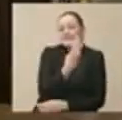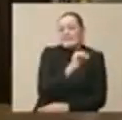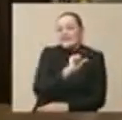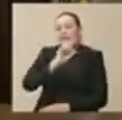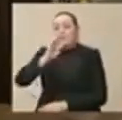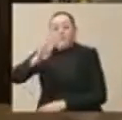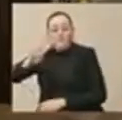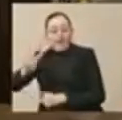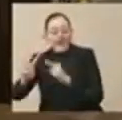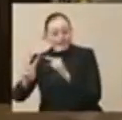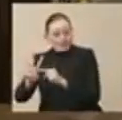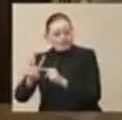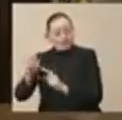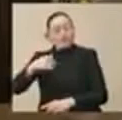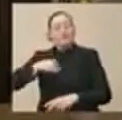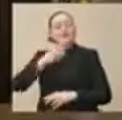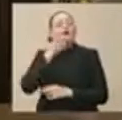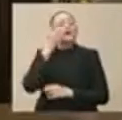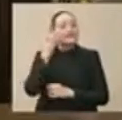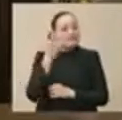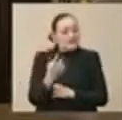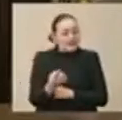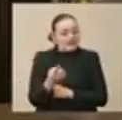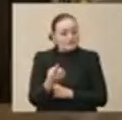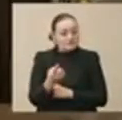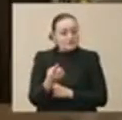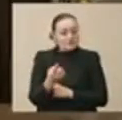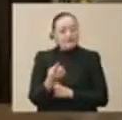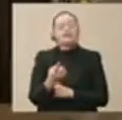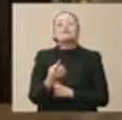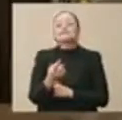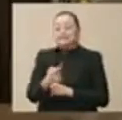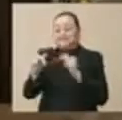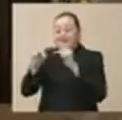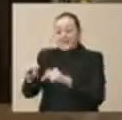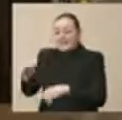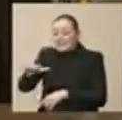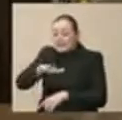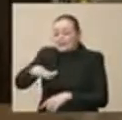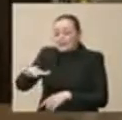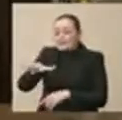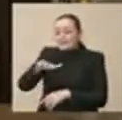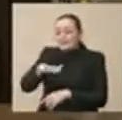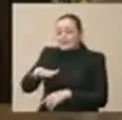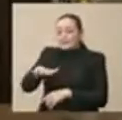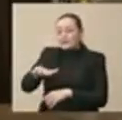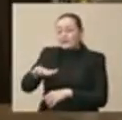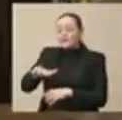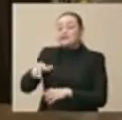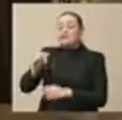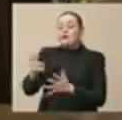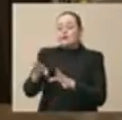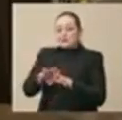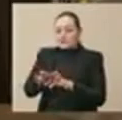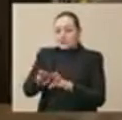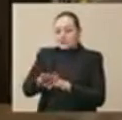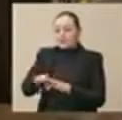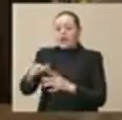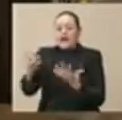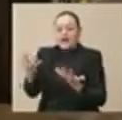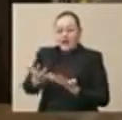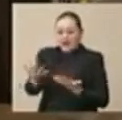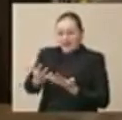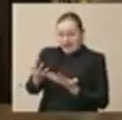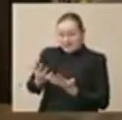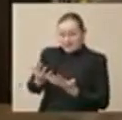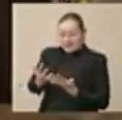3 al nivel 4 y recalco en estos municipios lo hacemos para en lo posible evitar que suceda